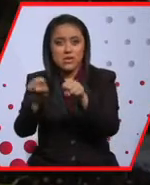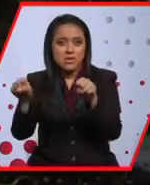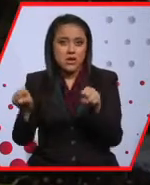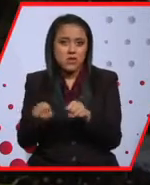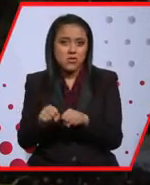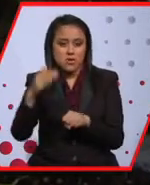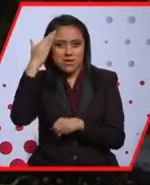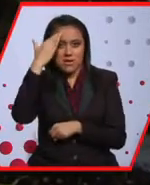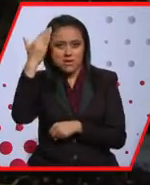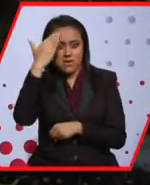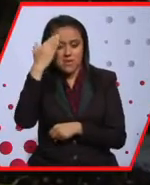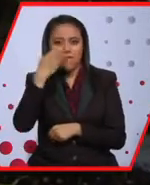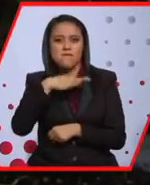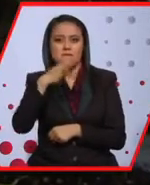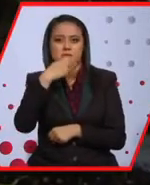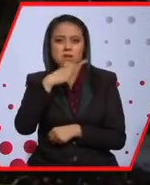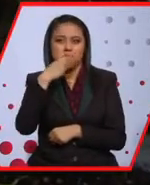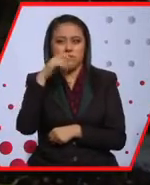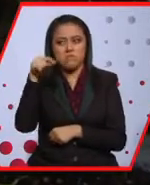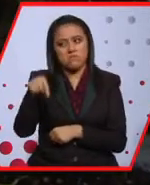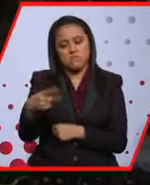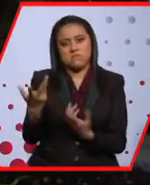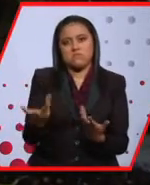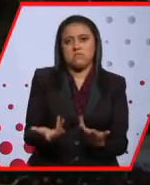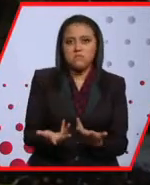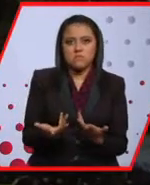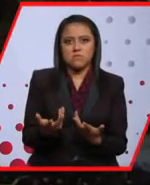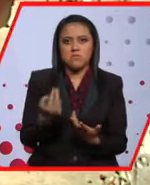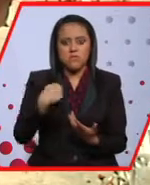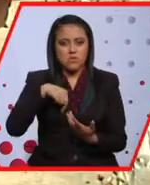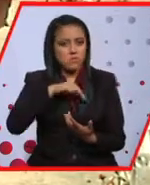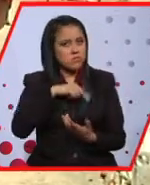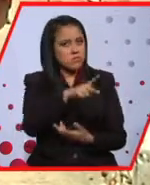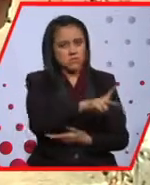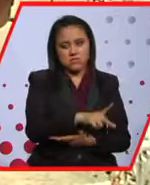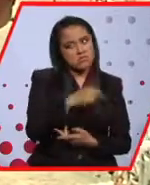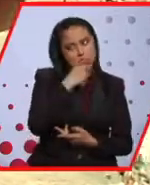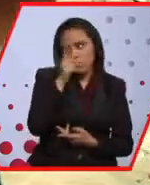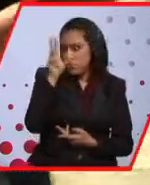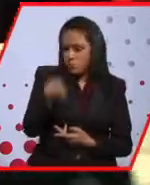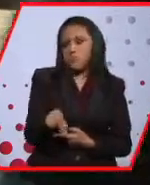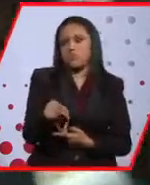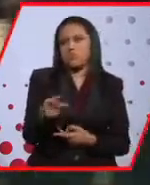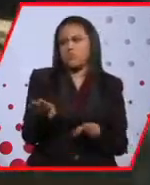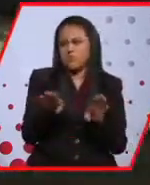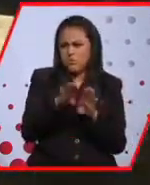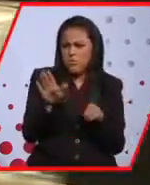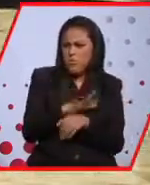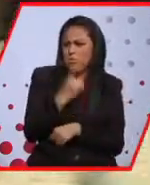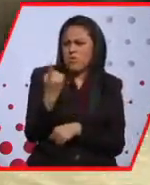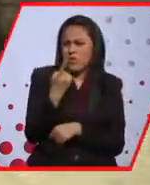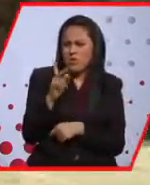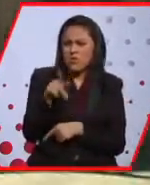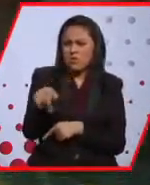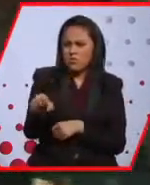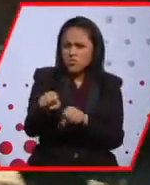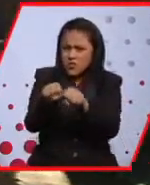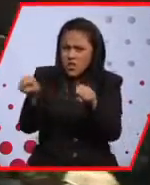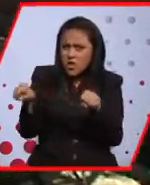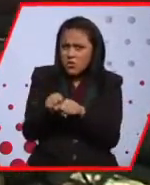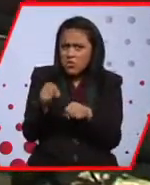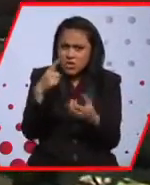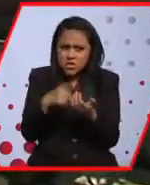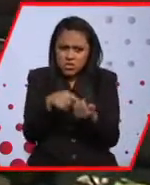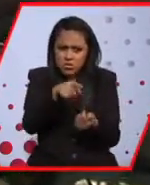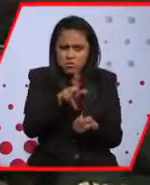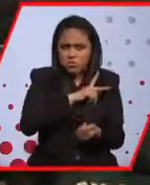líder, a uno de sus líderes de ella. Nosotros como pueblo le dijimos no. ¿Cómo va a haber un salón de fiestas dentro de